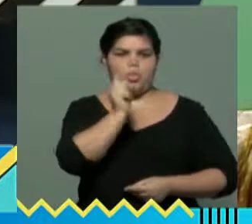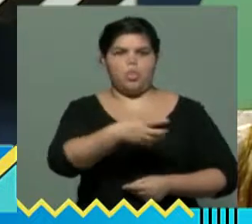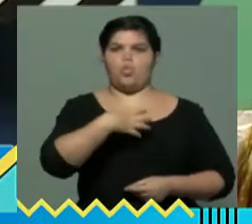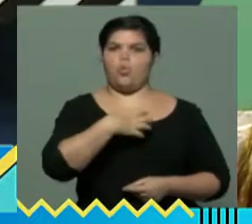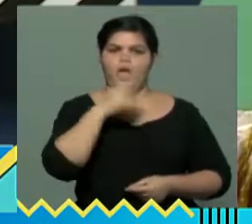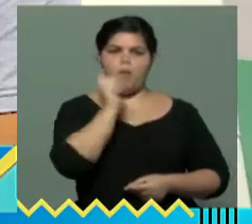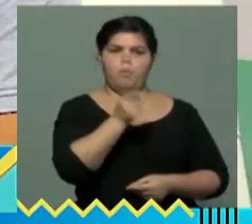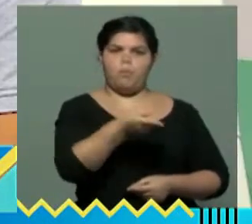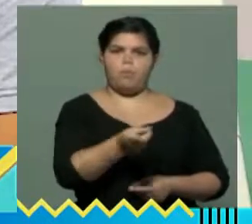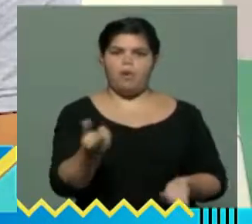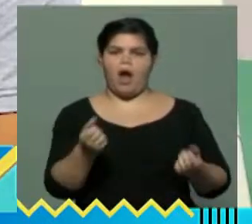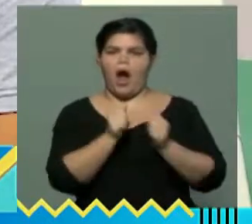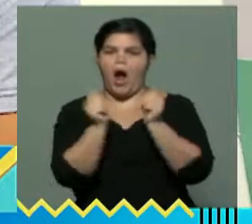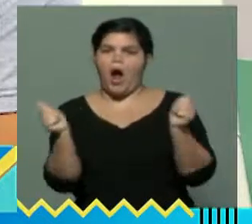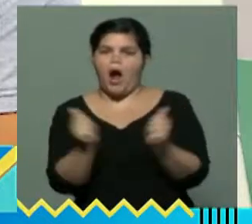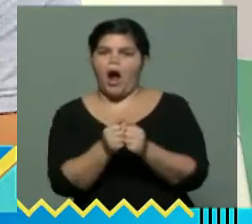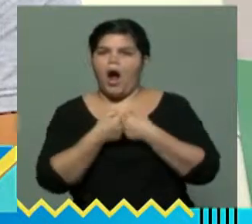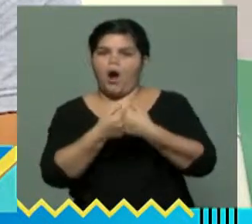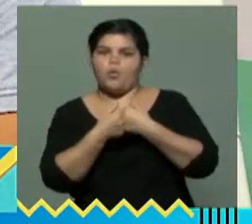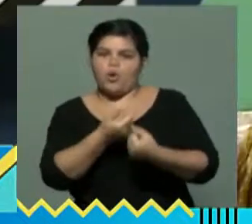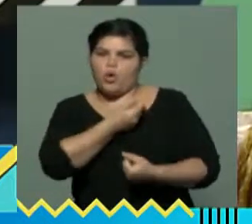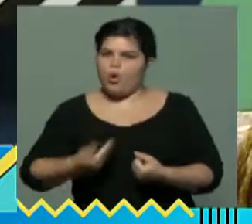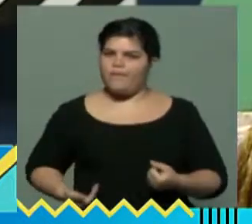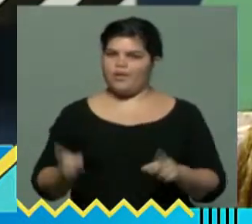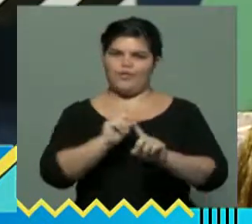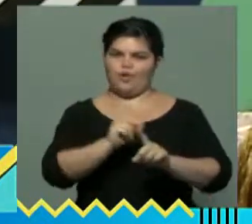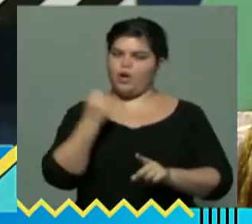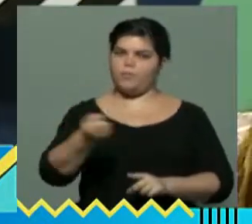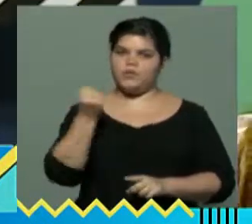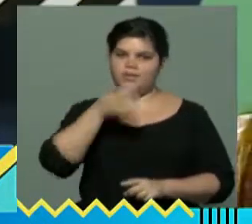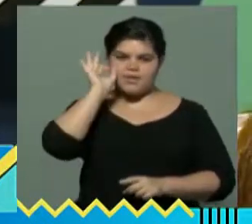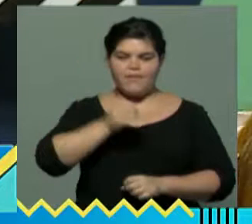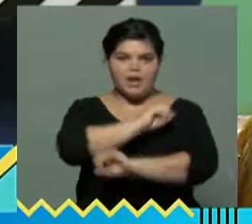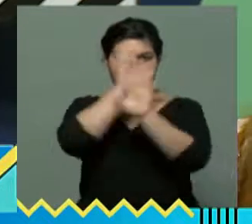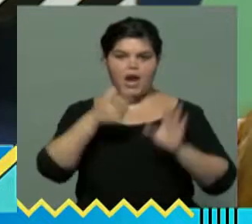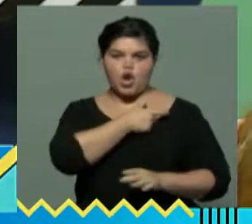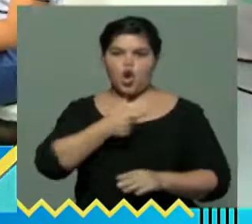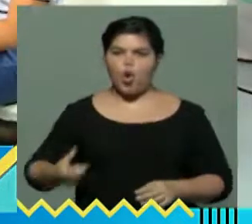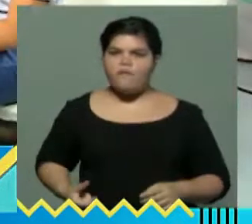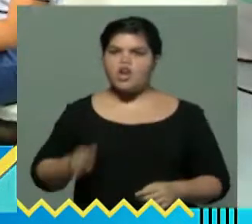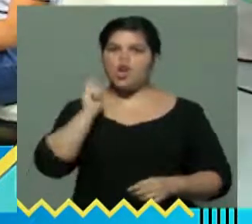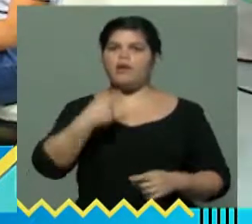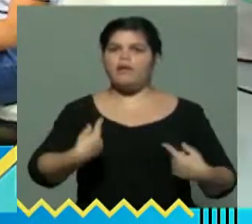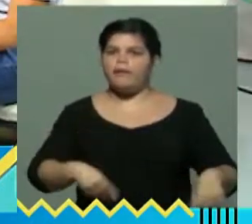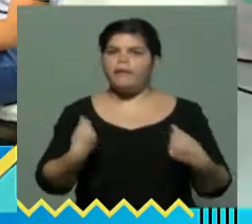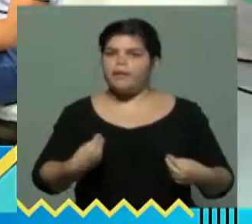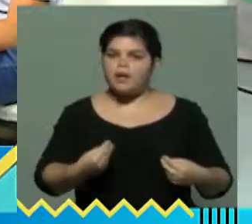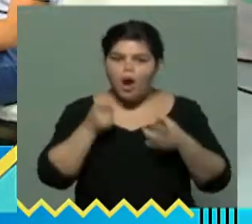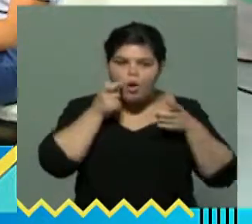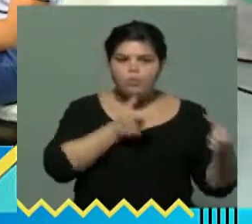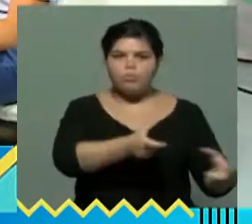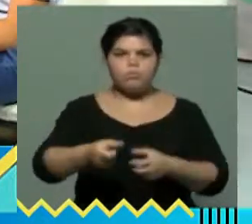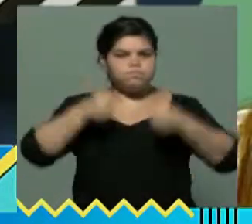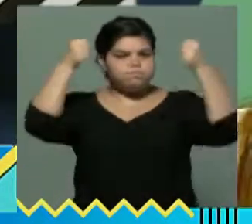a ser socios del Estado, sino tener en claro cuál es el rol tuyo como Estado, que es un rol de control, que es un rol de saberte posicionar